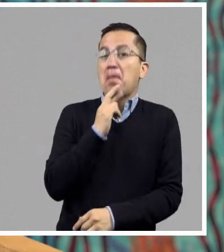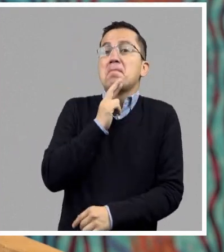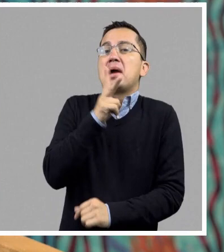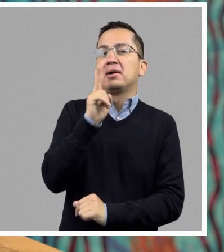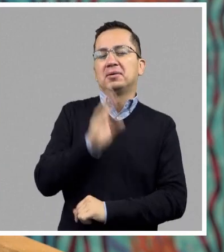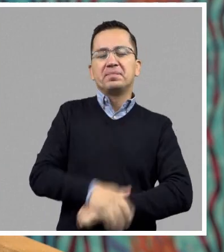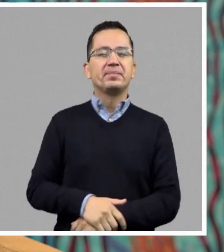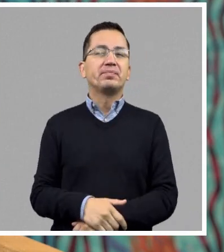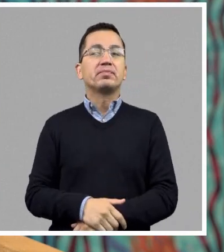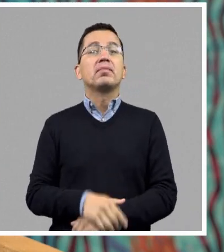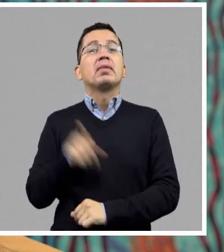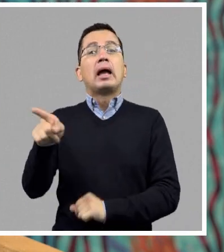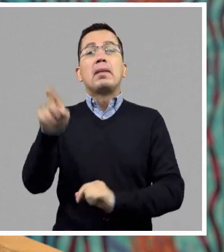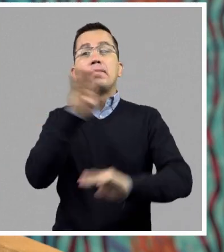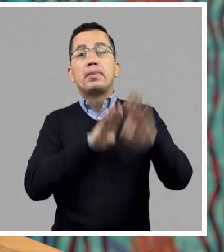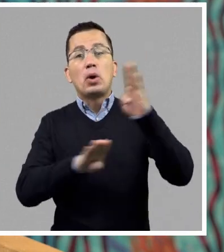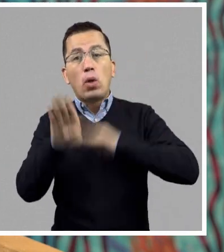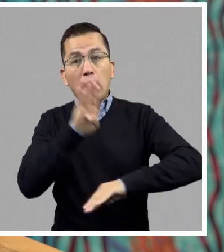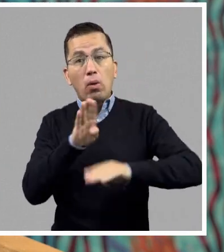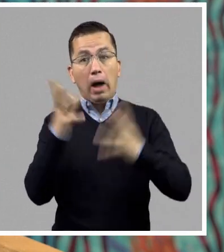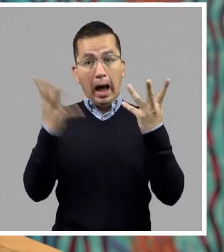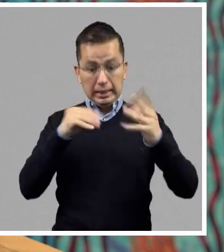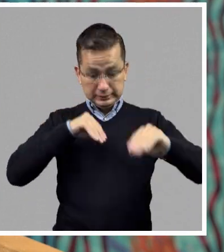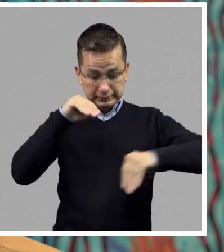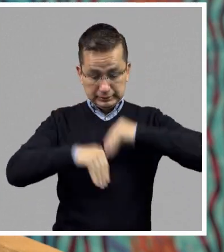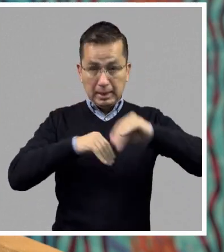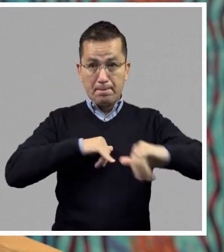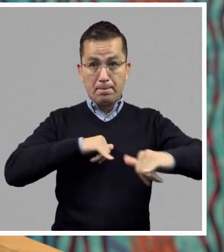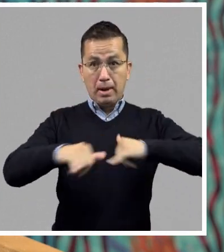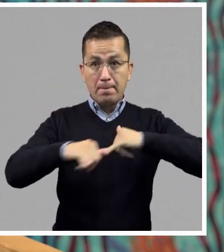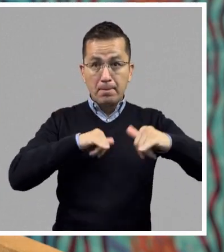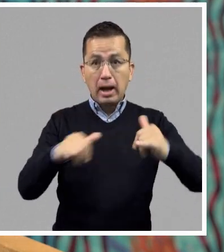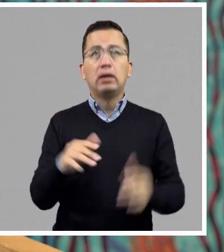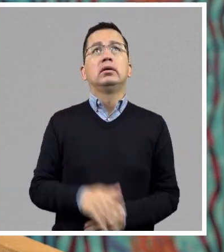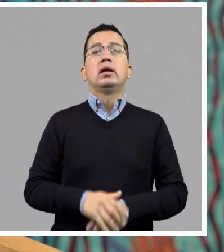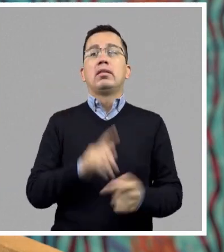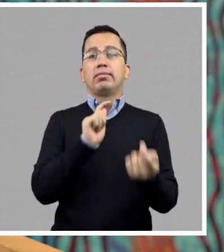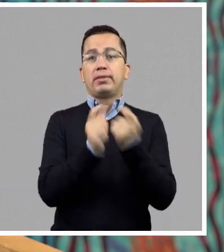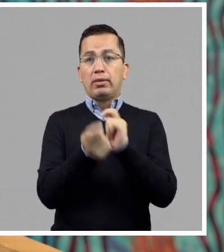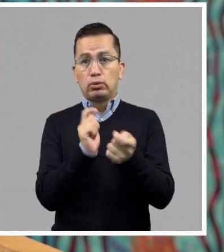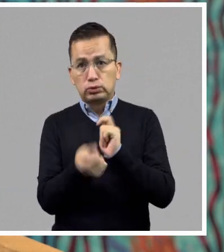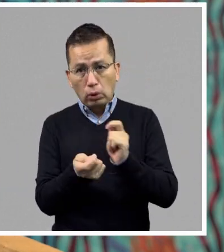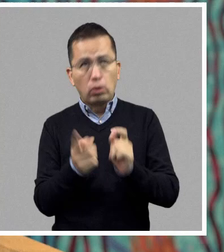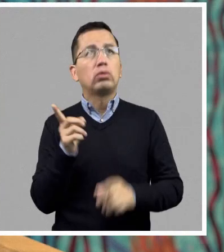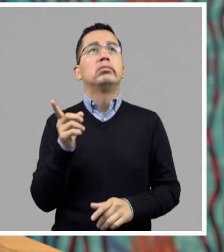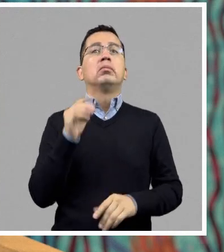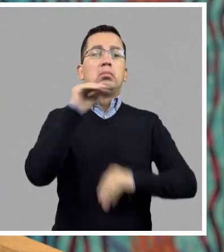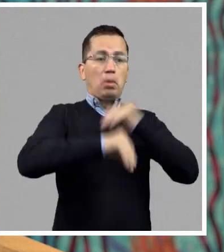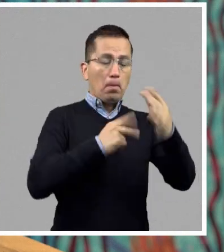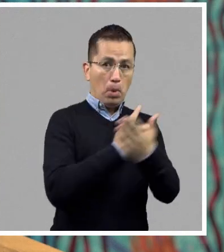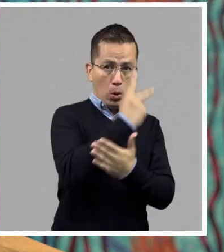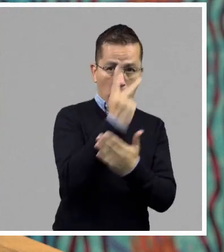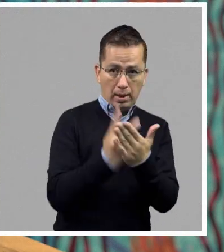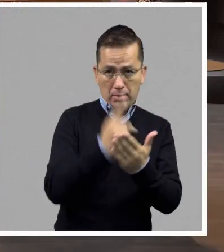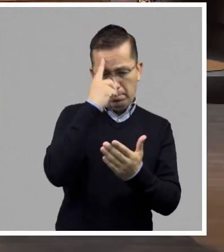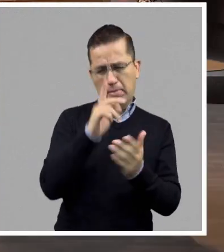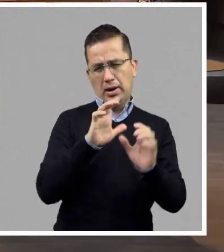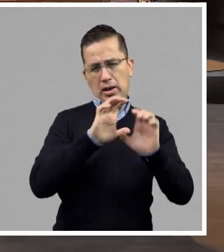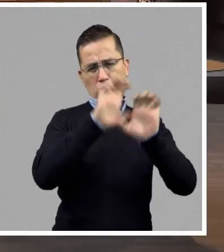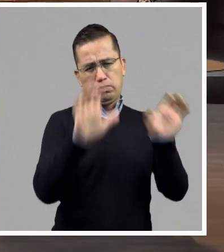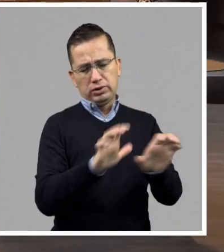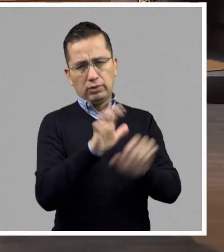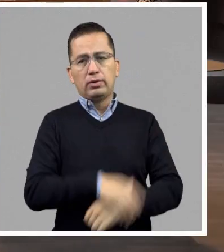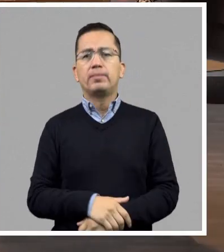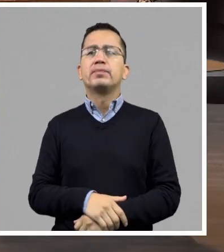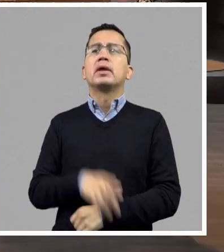biólogo cartógrafo traductor y programador de computadoras has hecho Bueno varios mapas